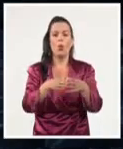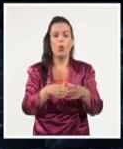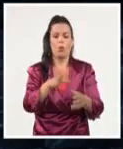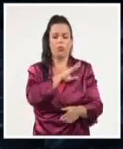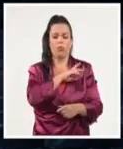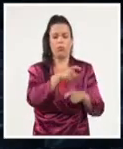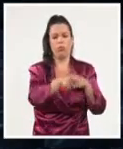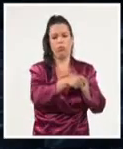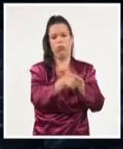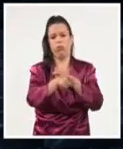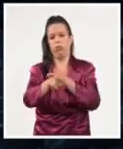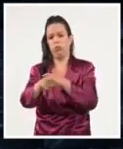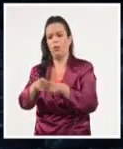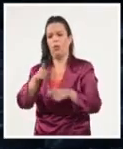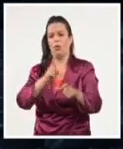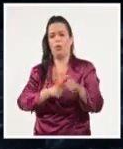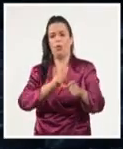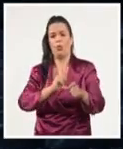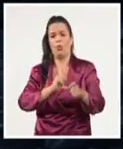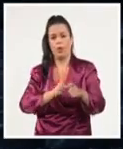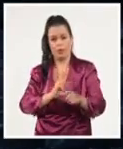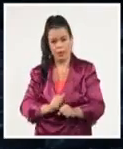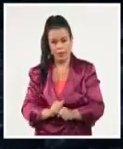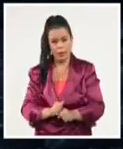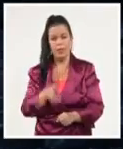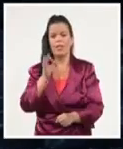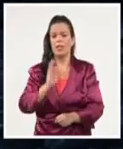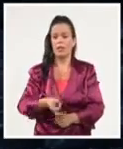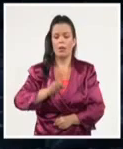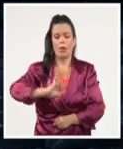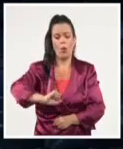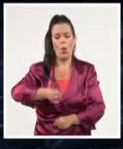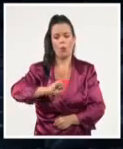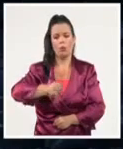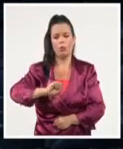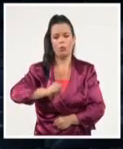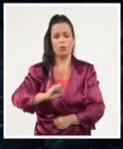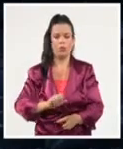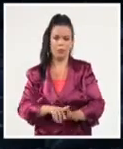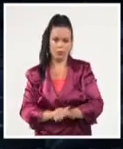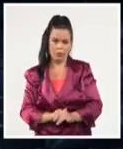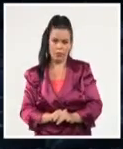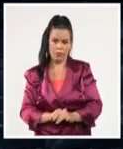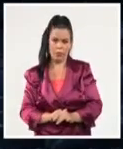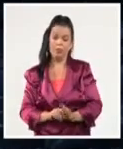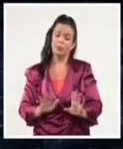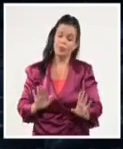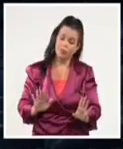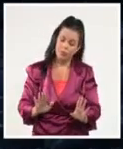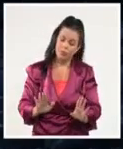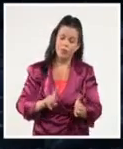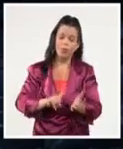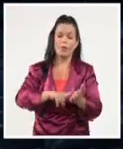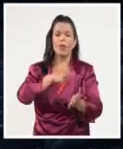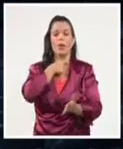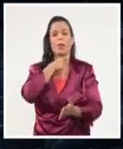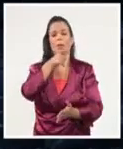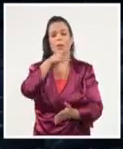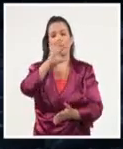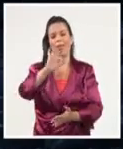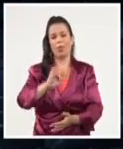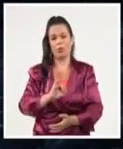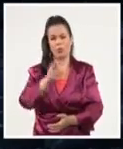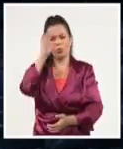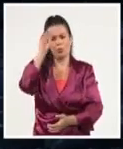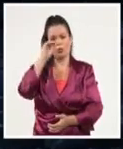absolutamente demonizadas hasta provocar terror. Y Petro logró lo impensable, él que justamente tiene un pasado guerrillero. Y en